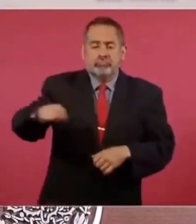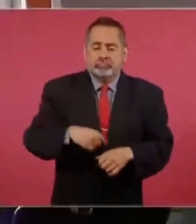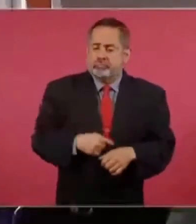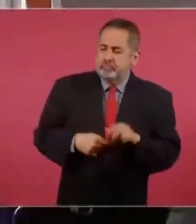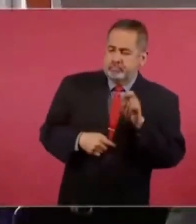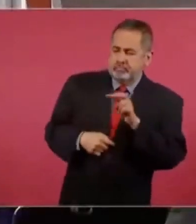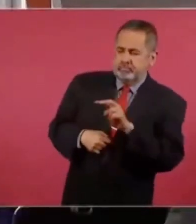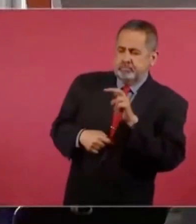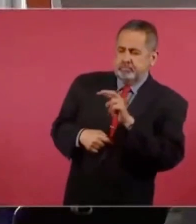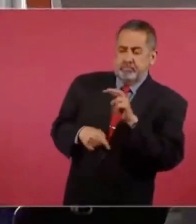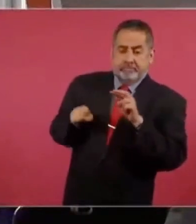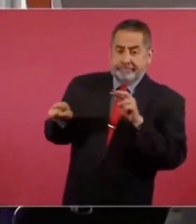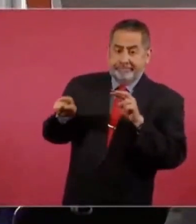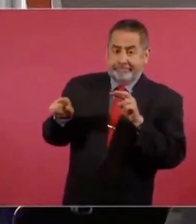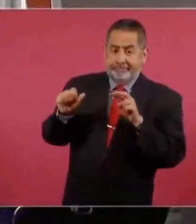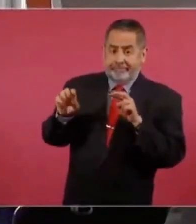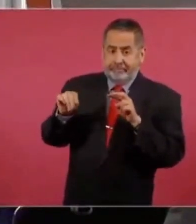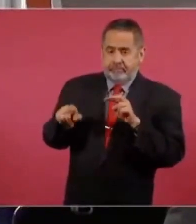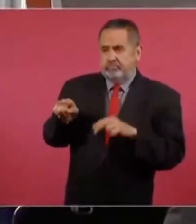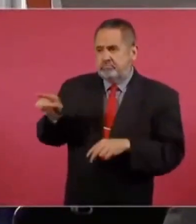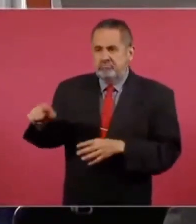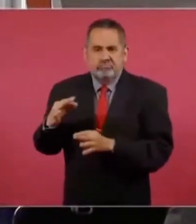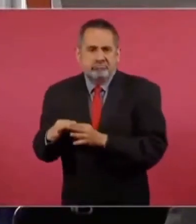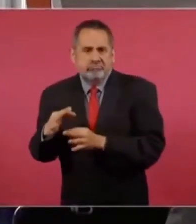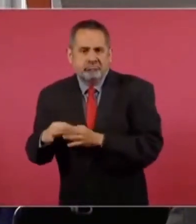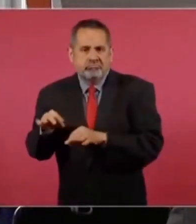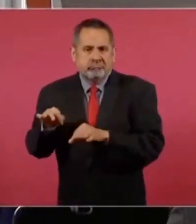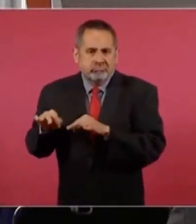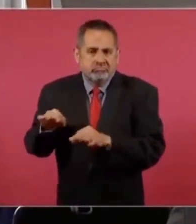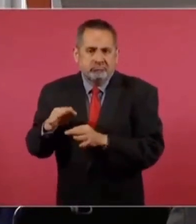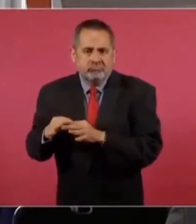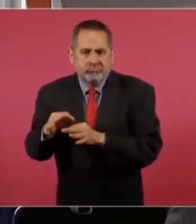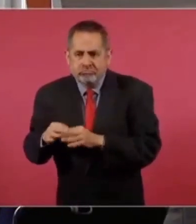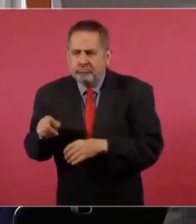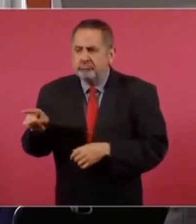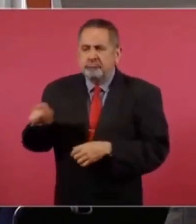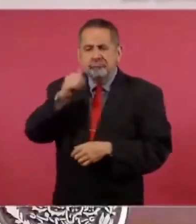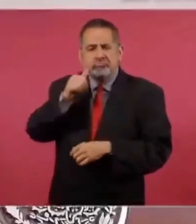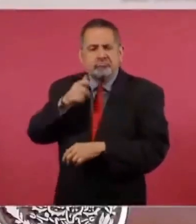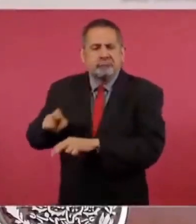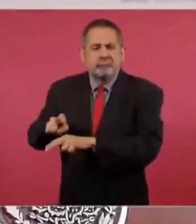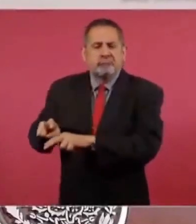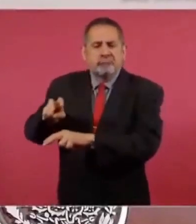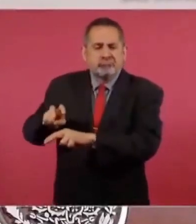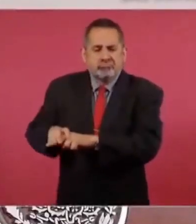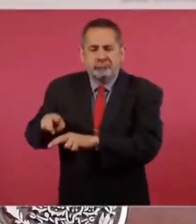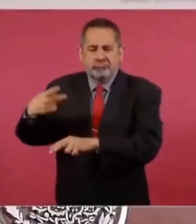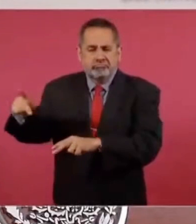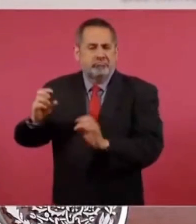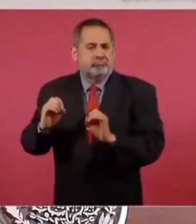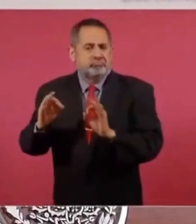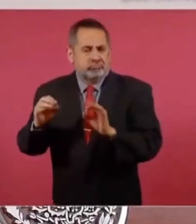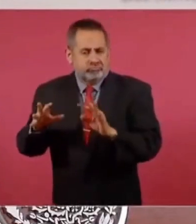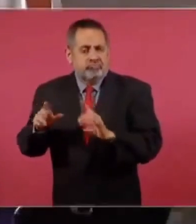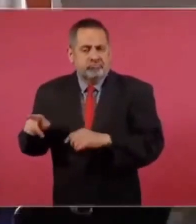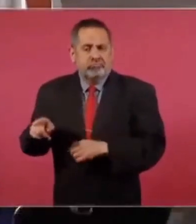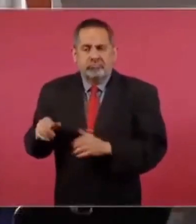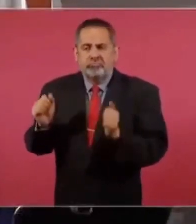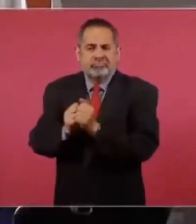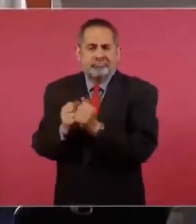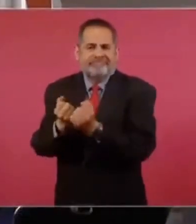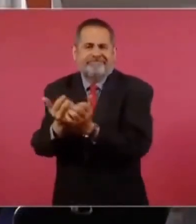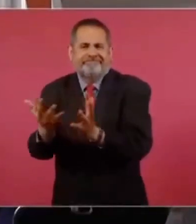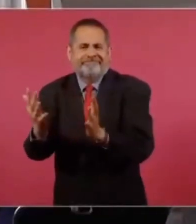de observar el ritual de su trabajo. Estaba sentado en su despacho en medio de una